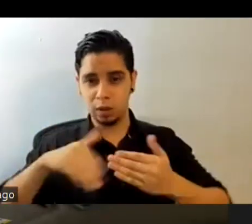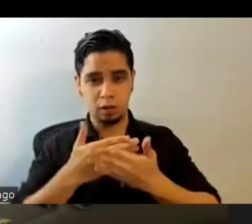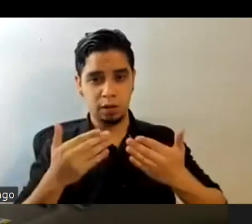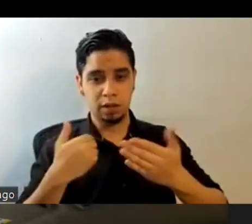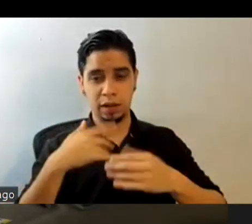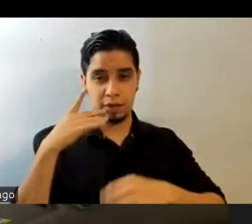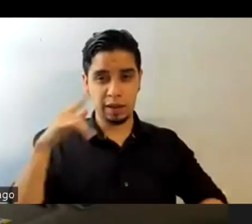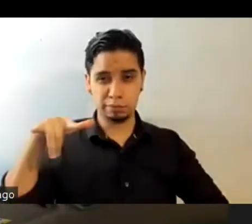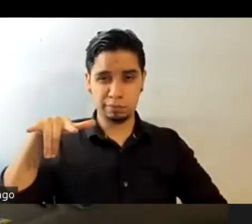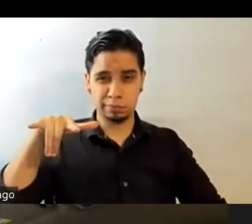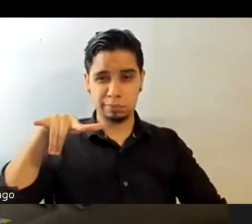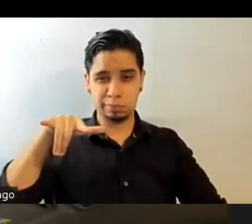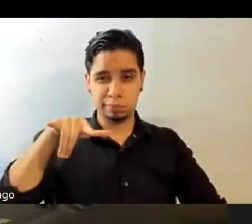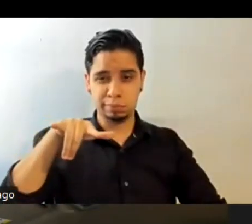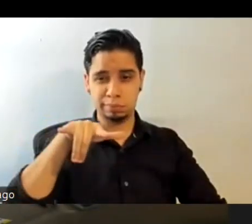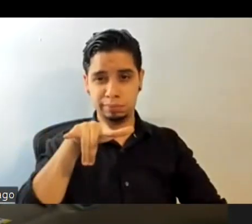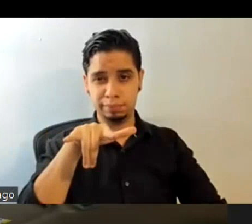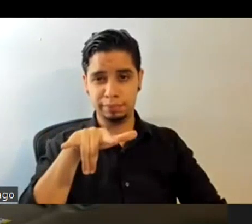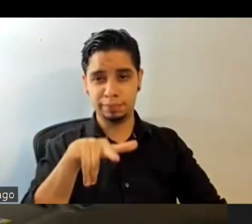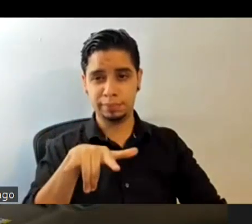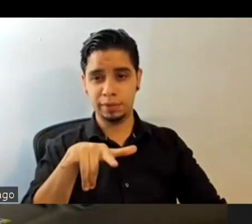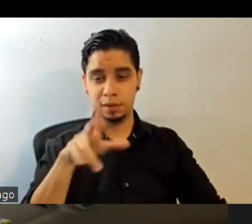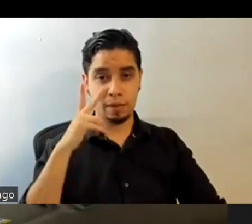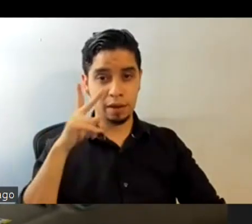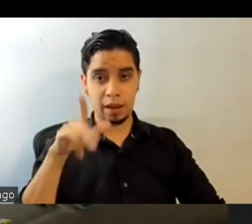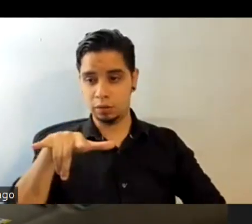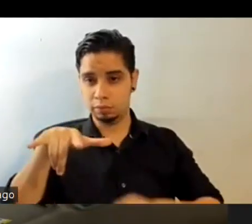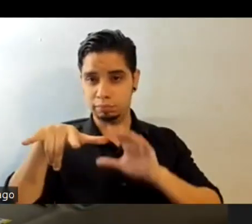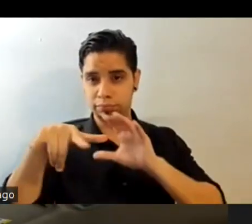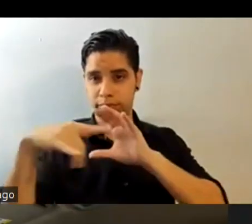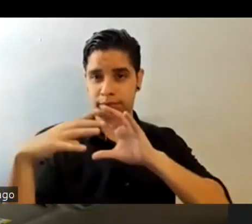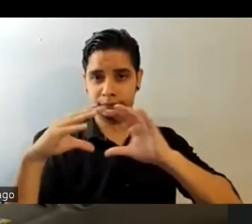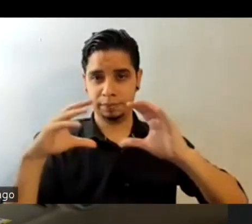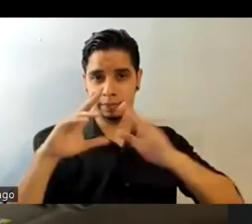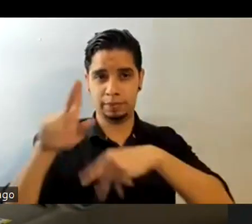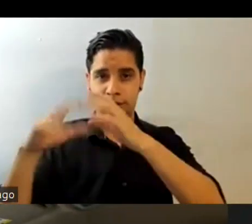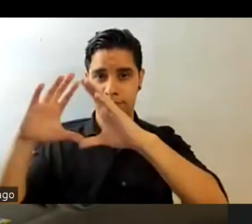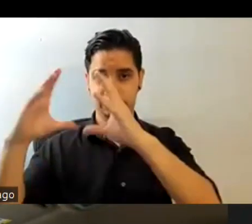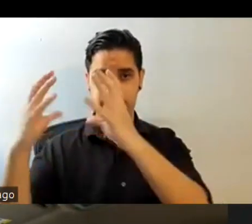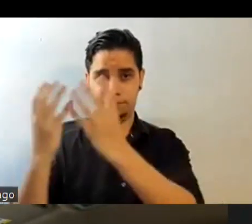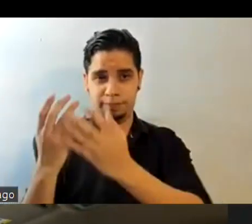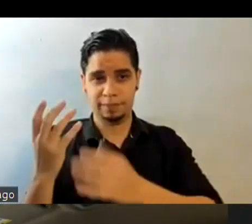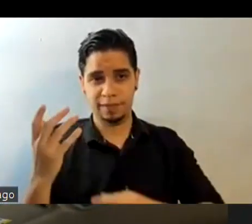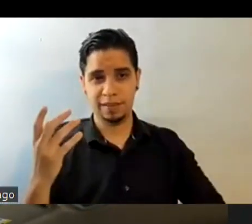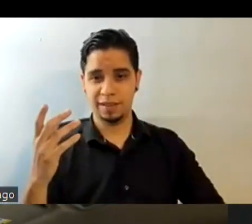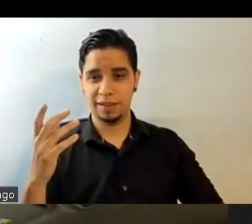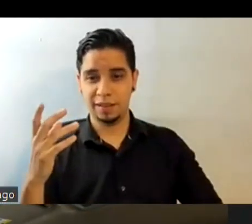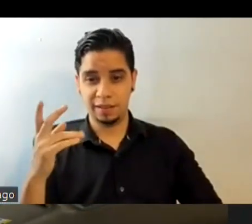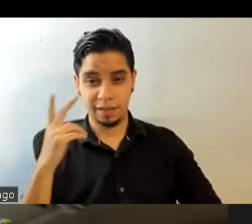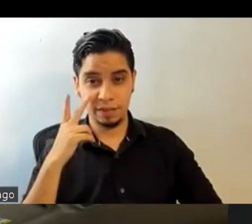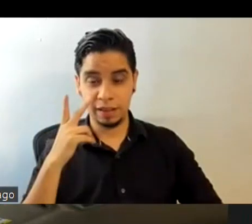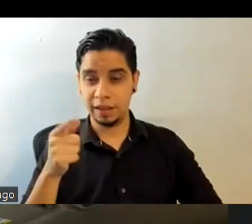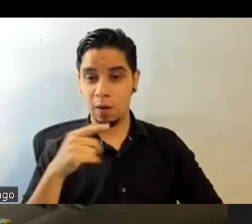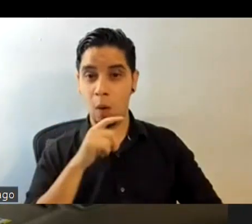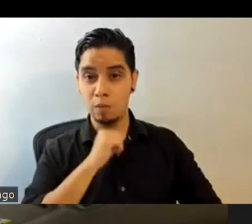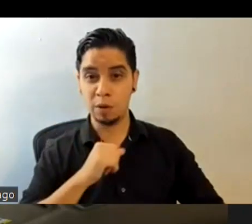halcón milenario de abajo y después de lado y tú veías toda la grandeza de la estrella de la muerte. Y venía otro Y un anciano. anciano. Ay,